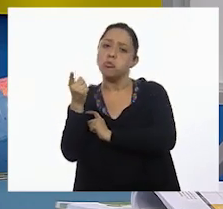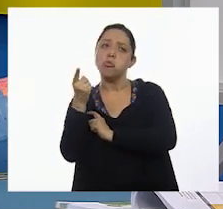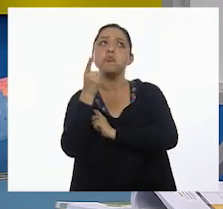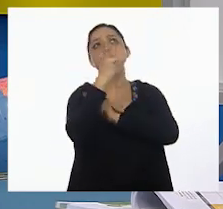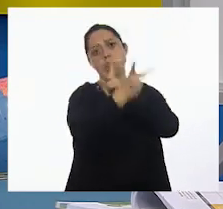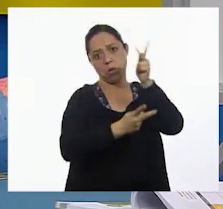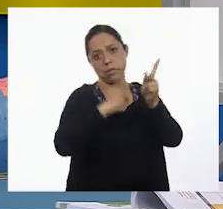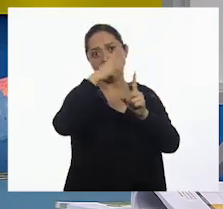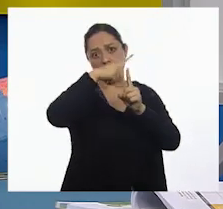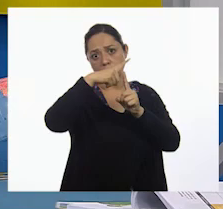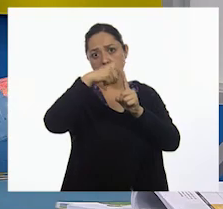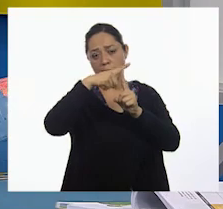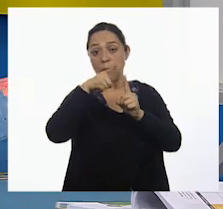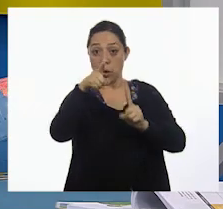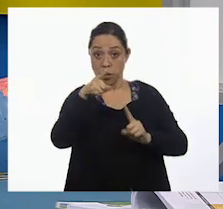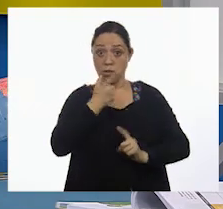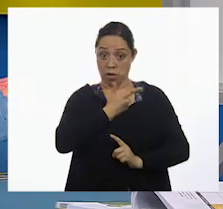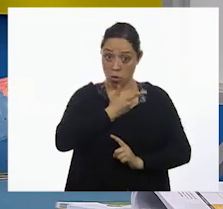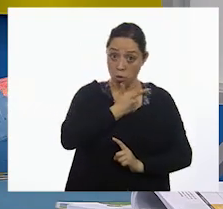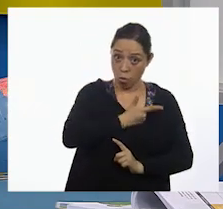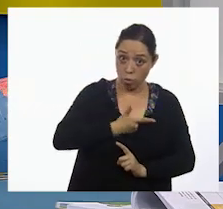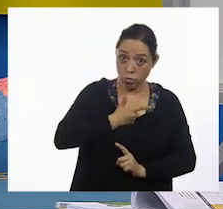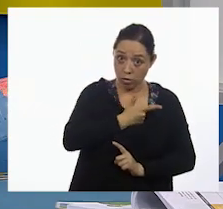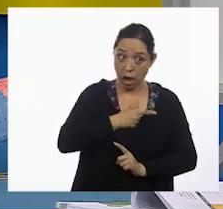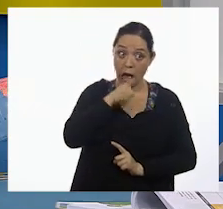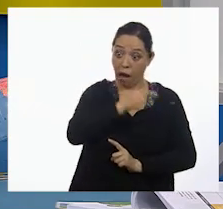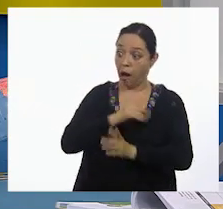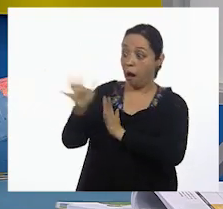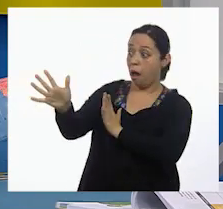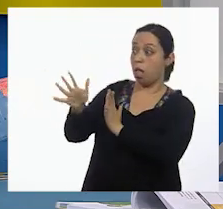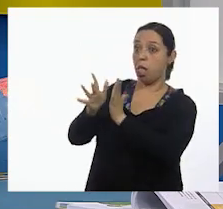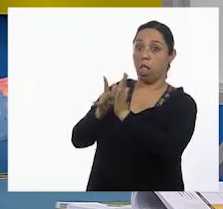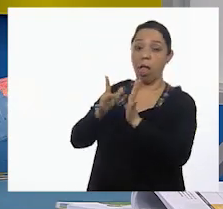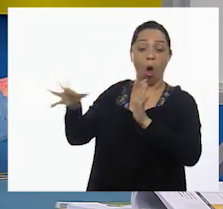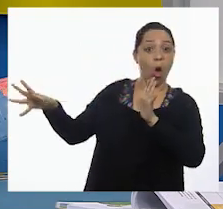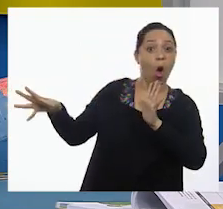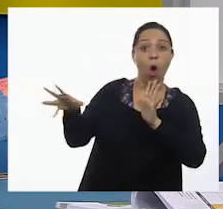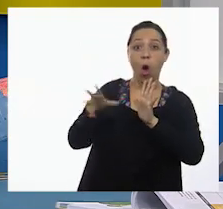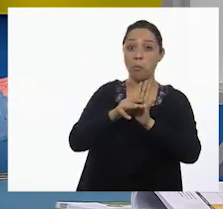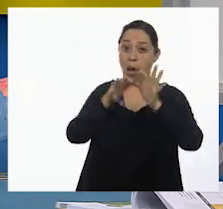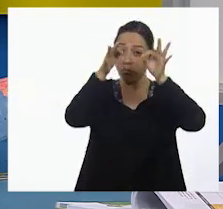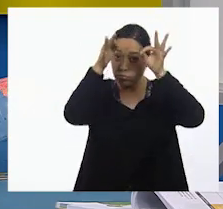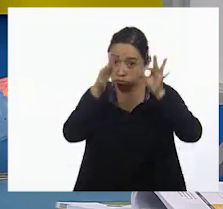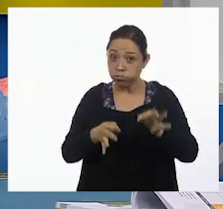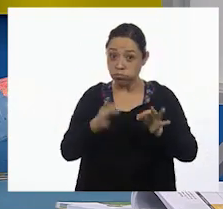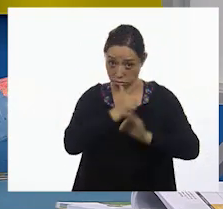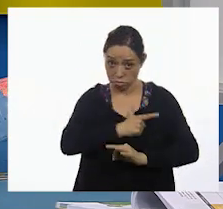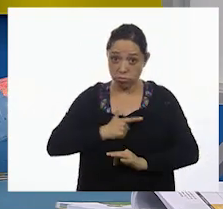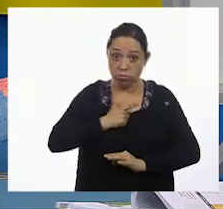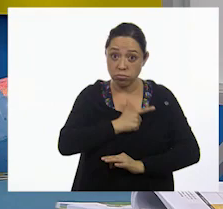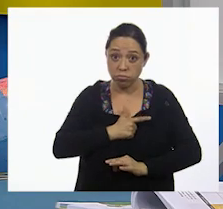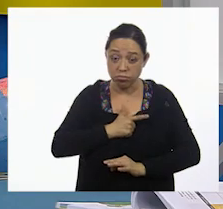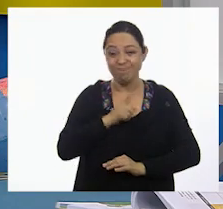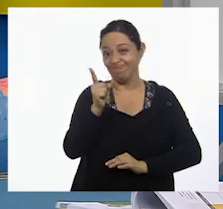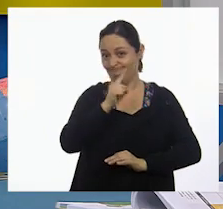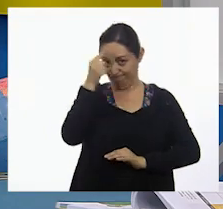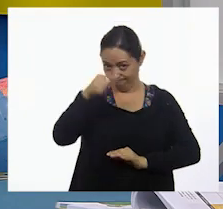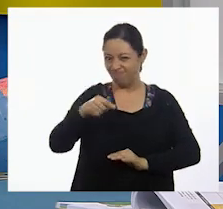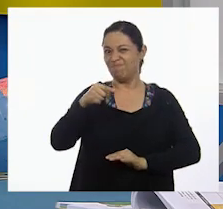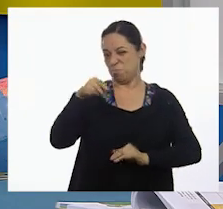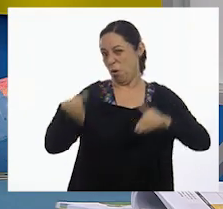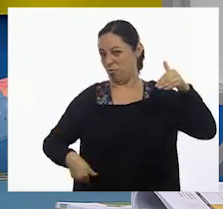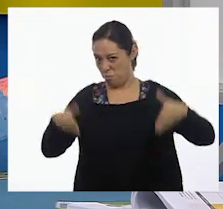prestar tu tarea, pero no te gustaría nada ver que copió textualmente y por completo tu tarea, eso te molestaría mucho.